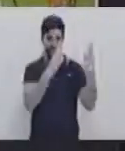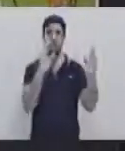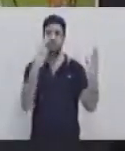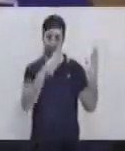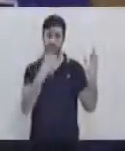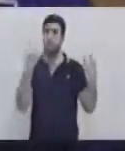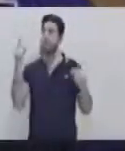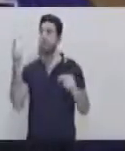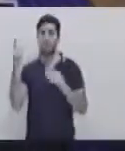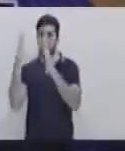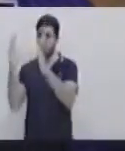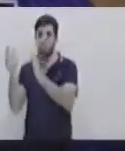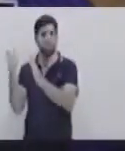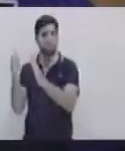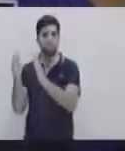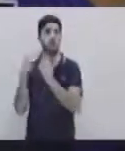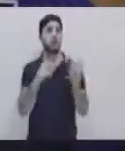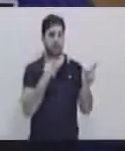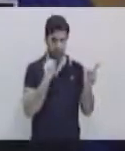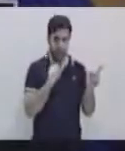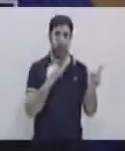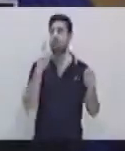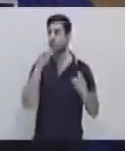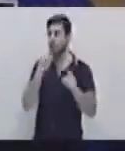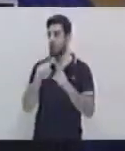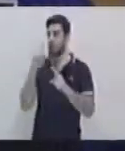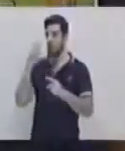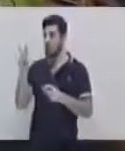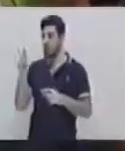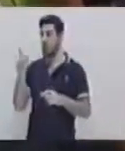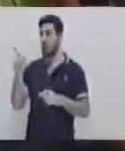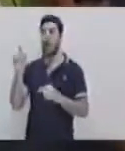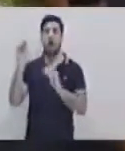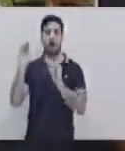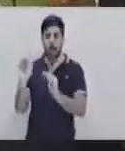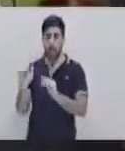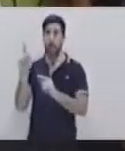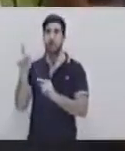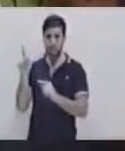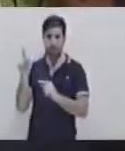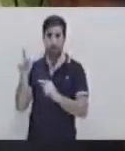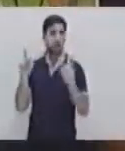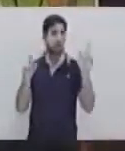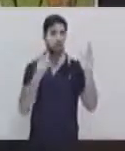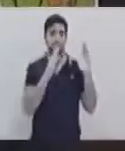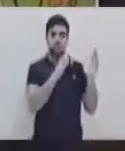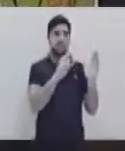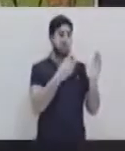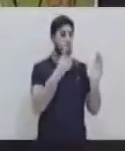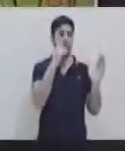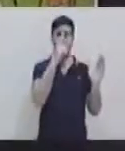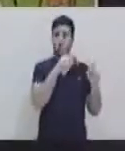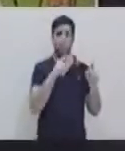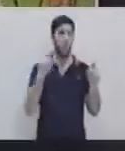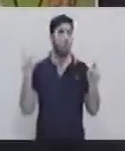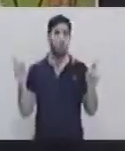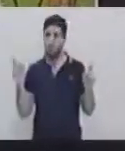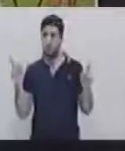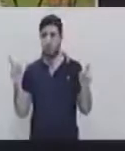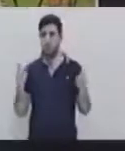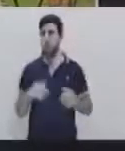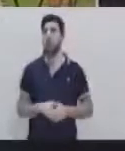el perro. También podemos observar que hay una niña. En la segunda imagen no podemos observar a la